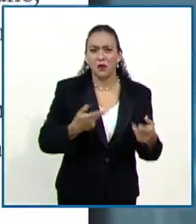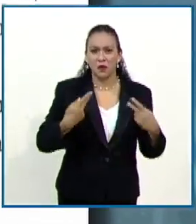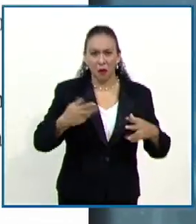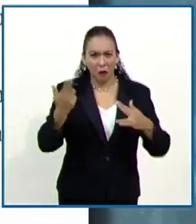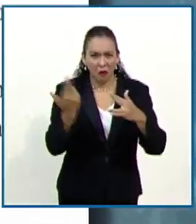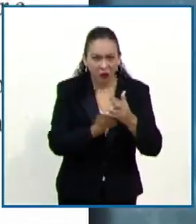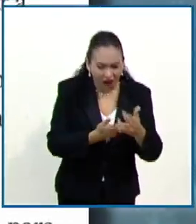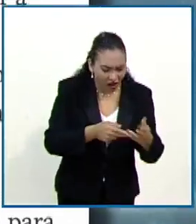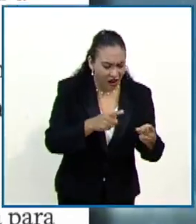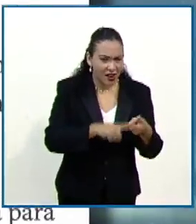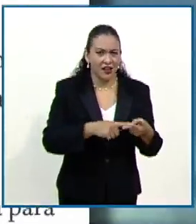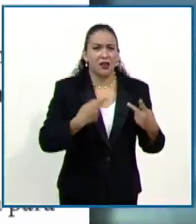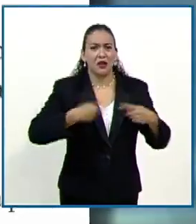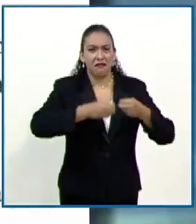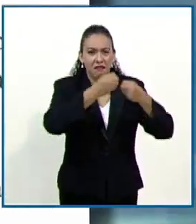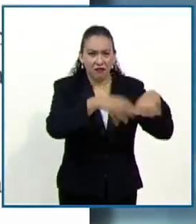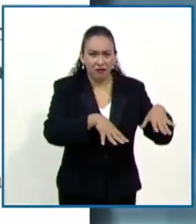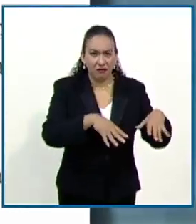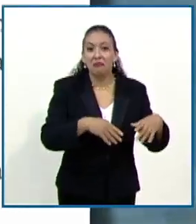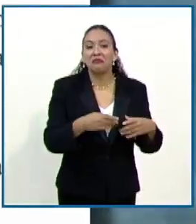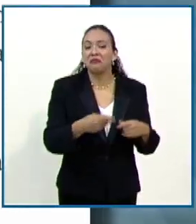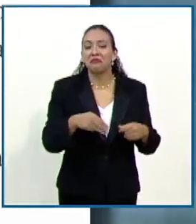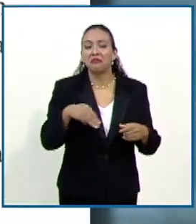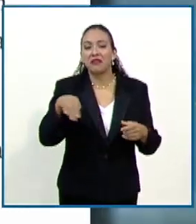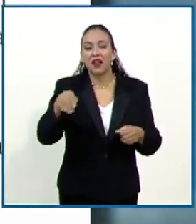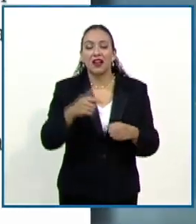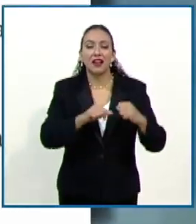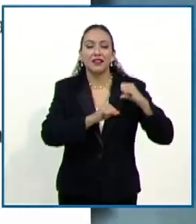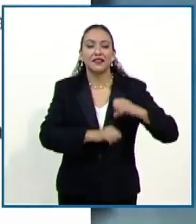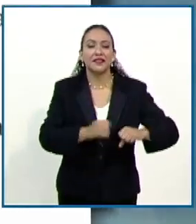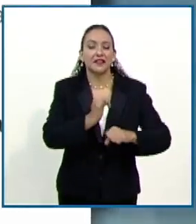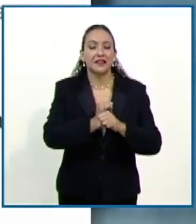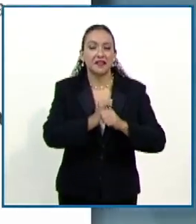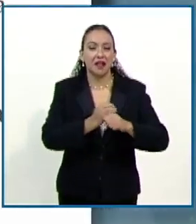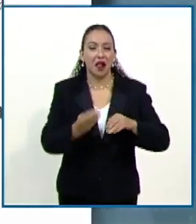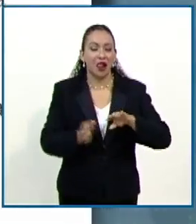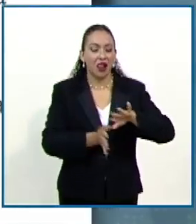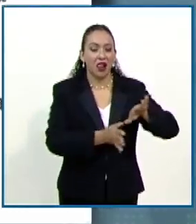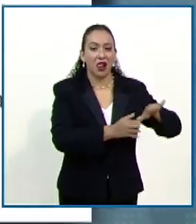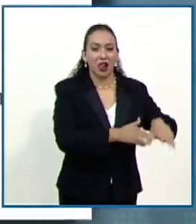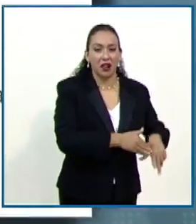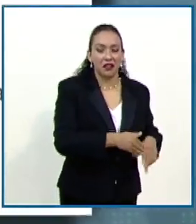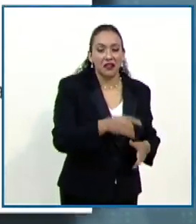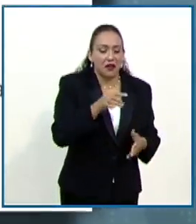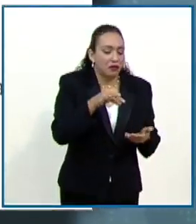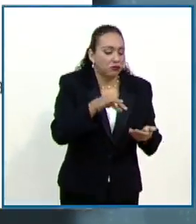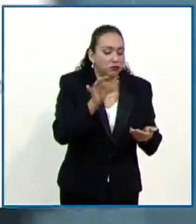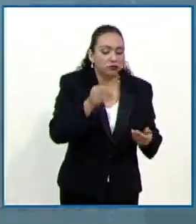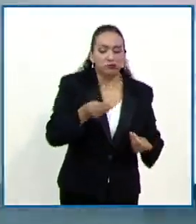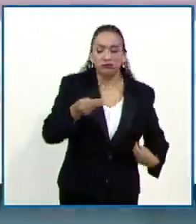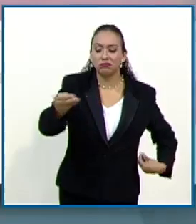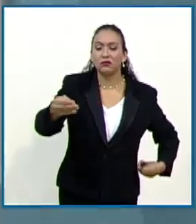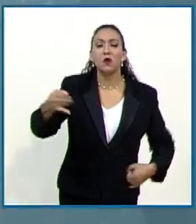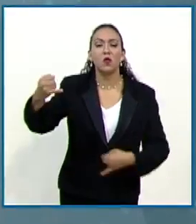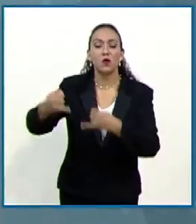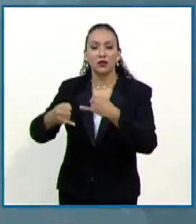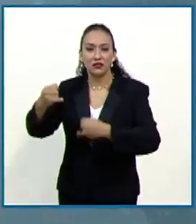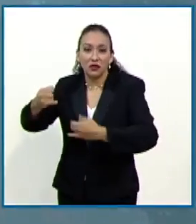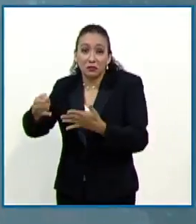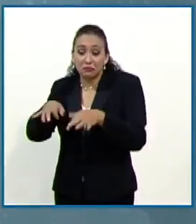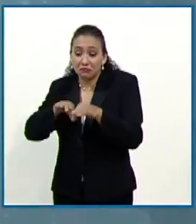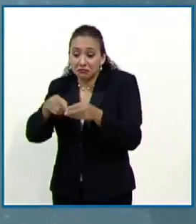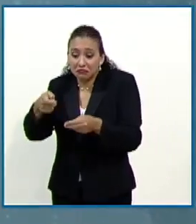se cierran sin resolverse, dejando a las víctimas sin justicia. Considera que las policías e investigadores